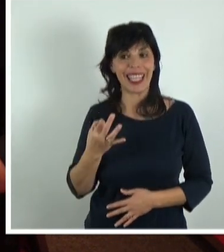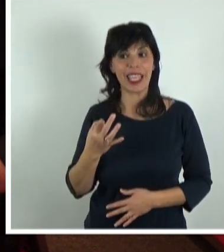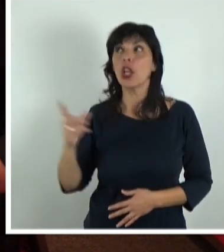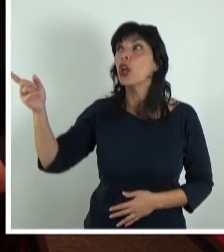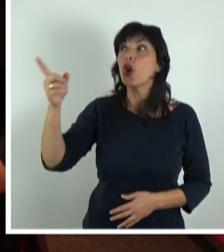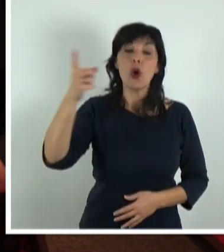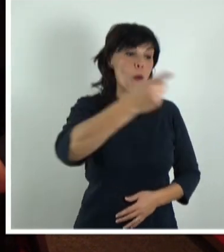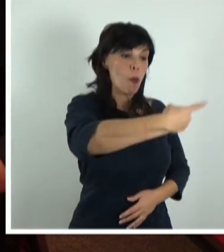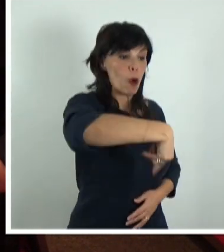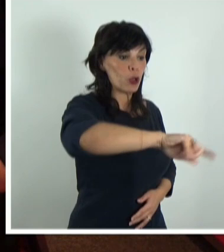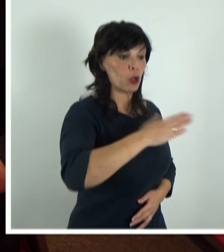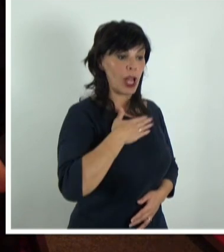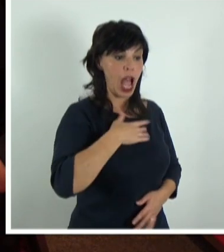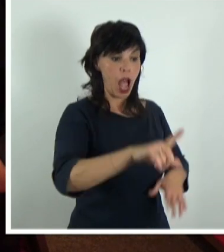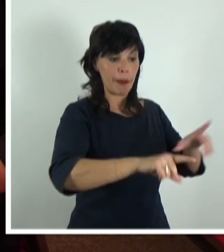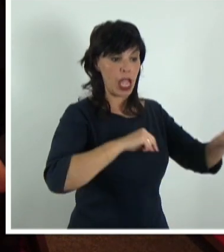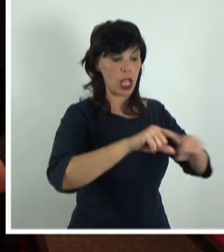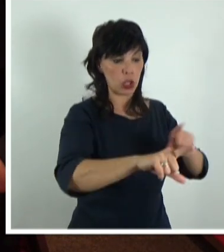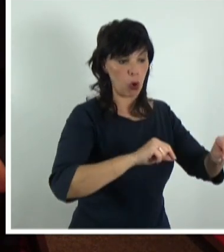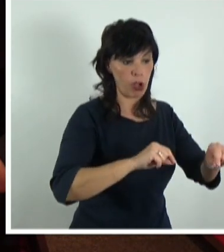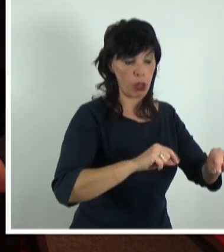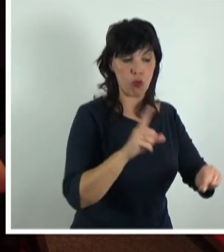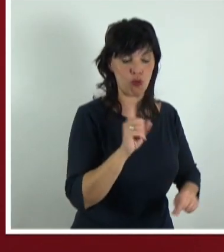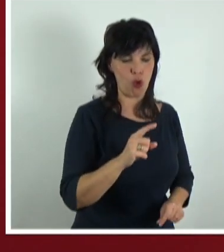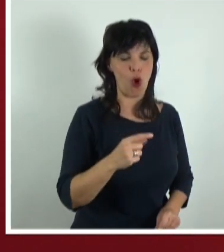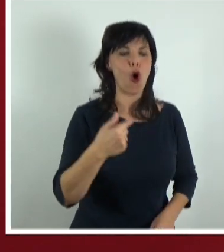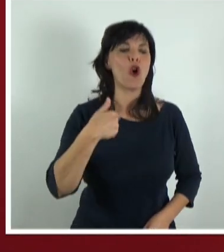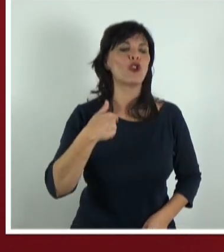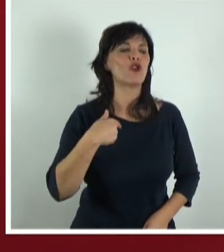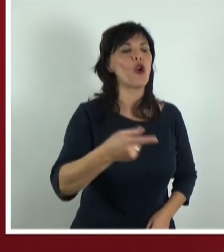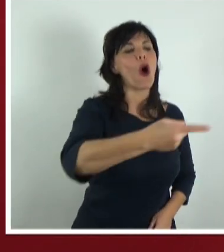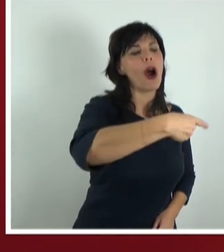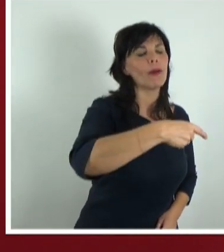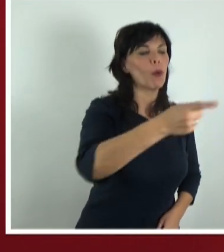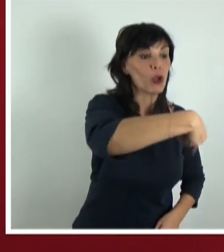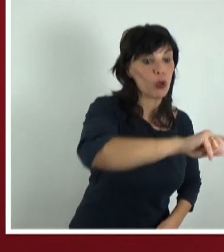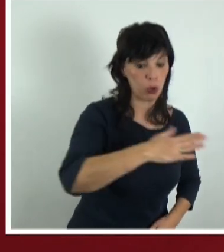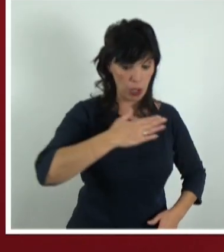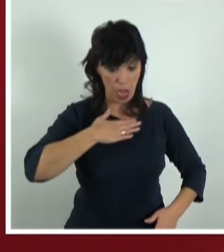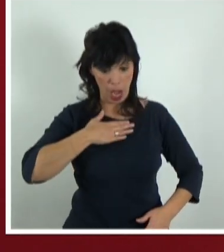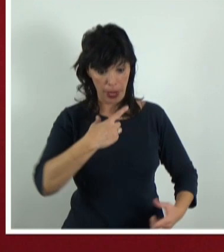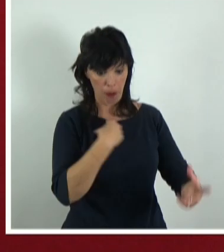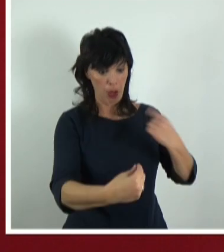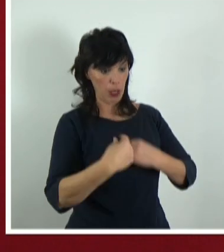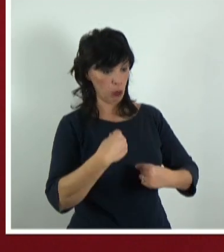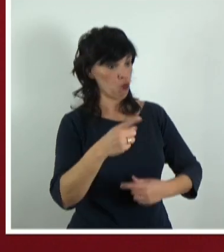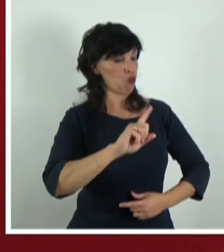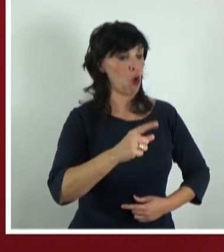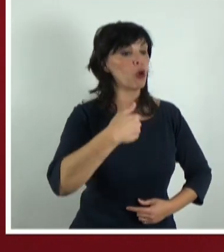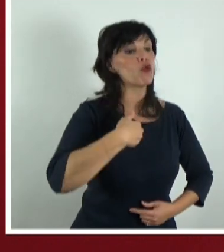elegido a mí, sino yo os elegí a vosotros y os he puesto